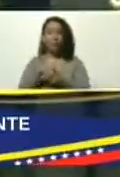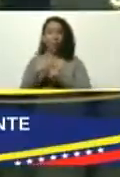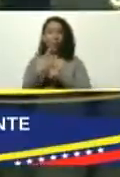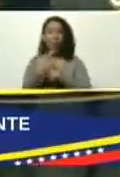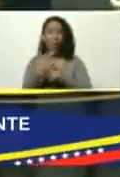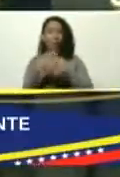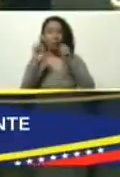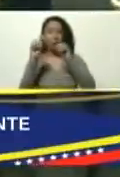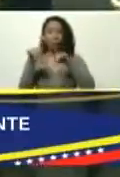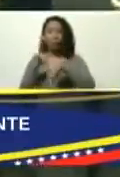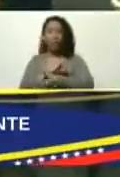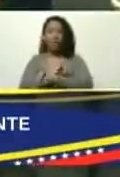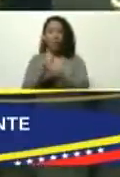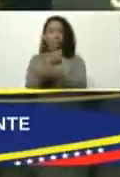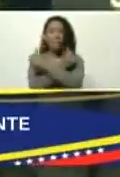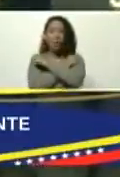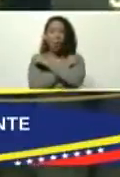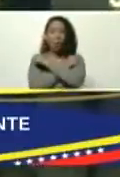retiro